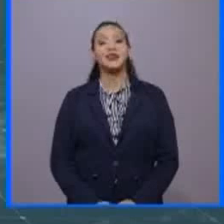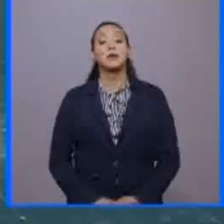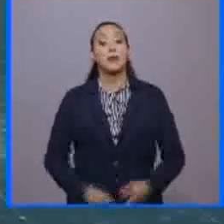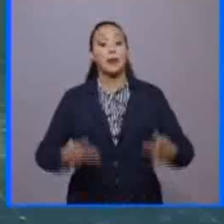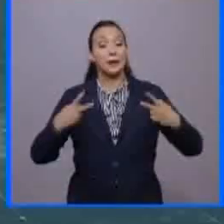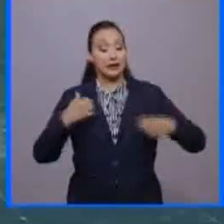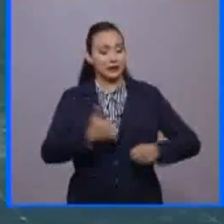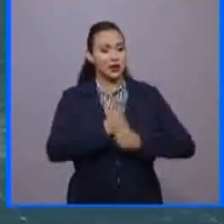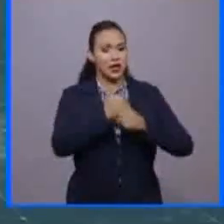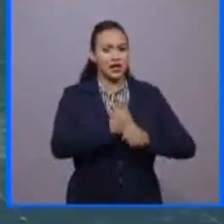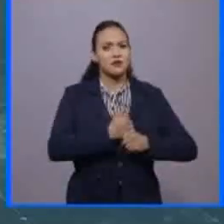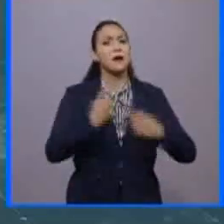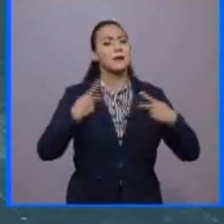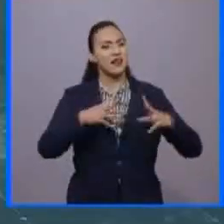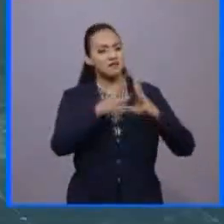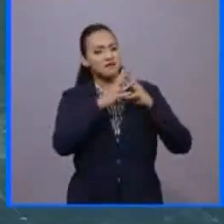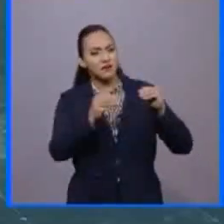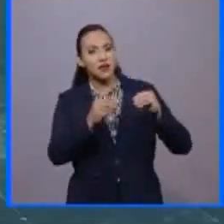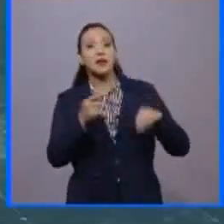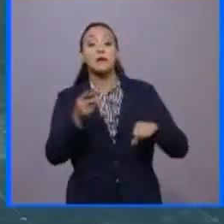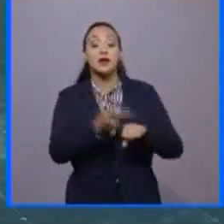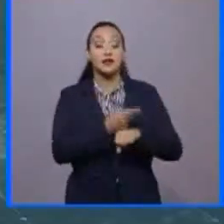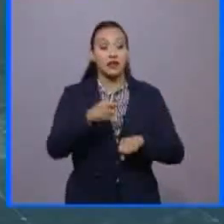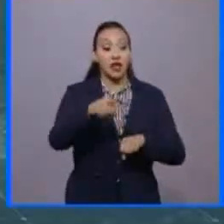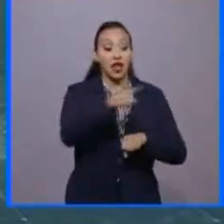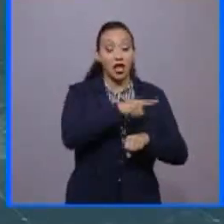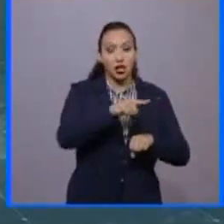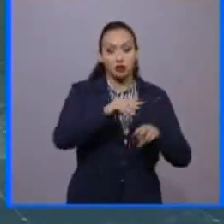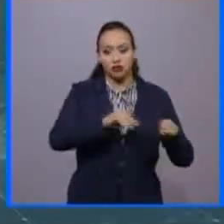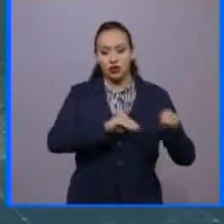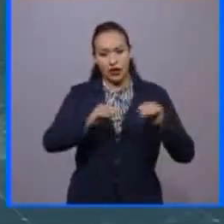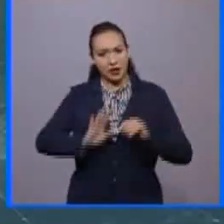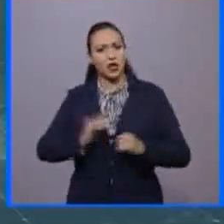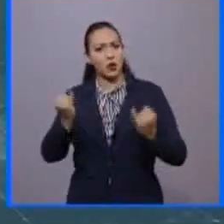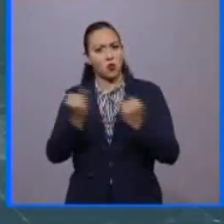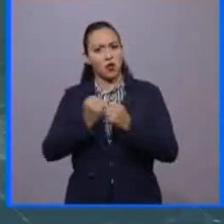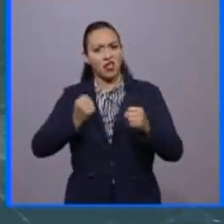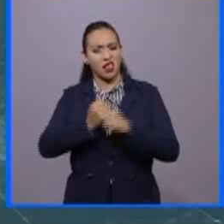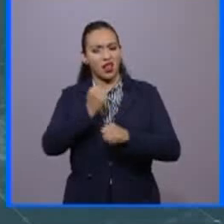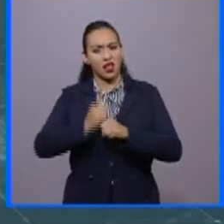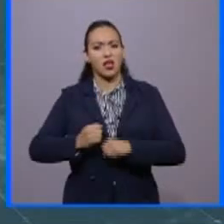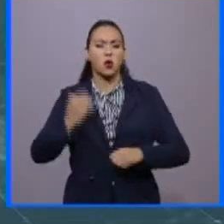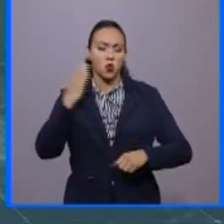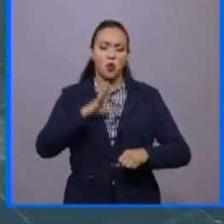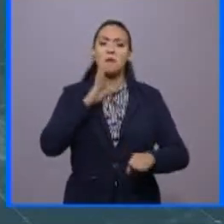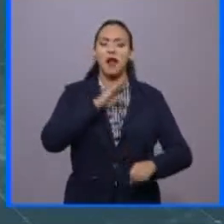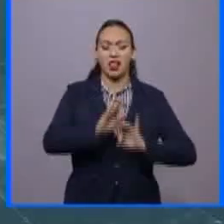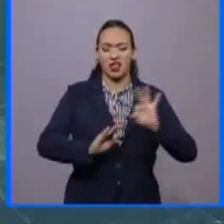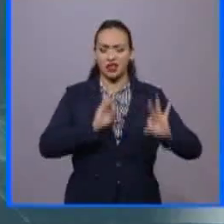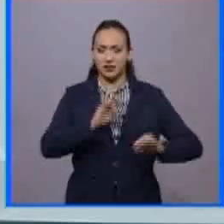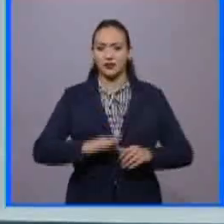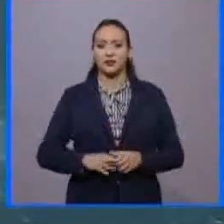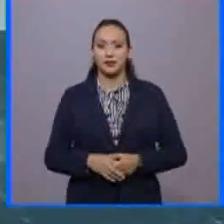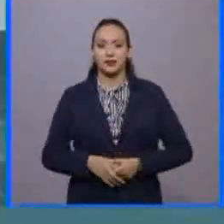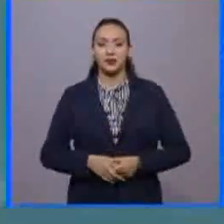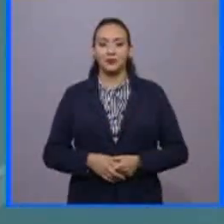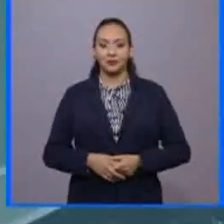Víctimas indirectas de desaparición son sometidas a actos equiparables a tortura y tratos crueles, determinó la primera